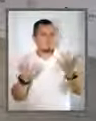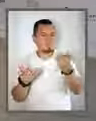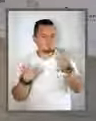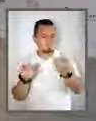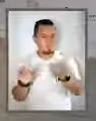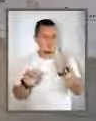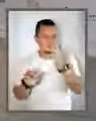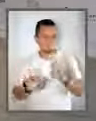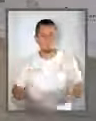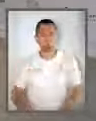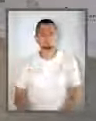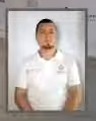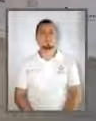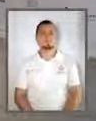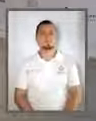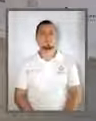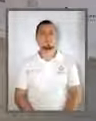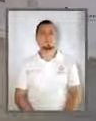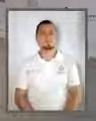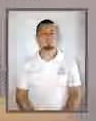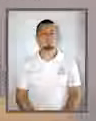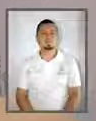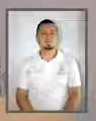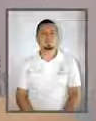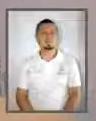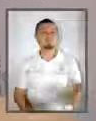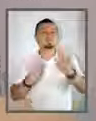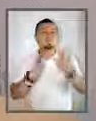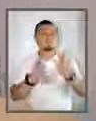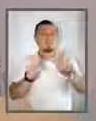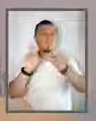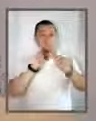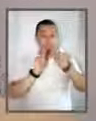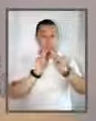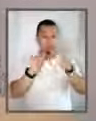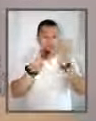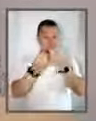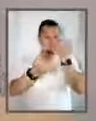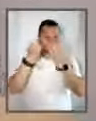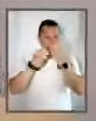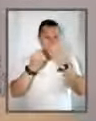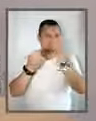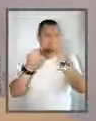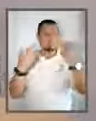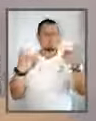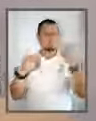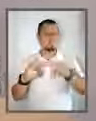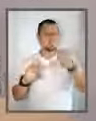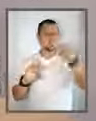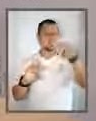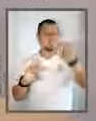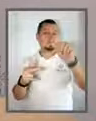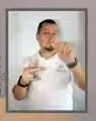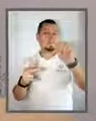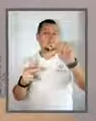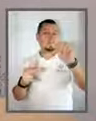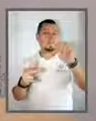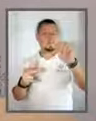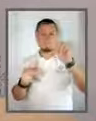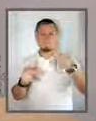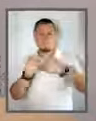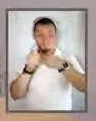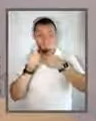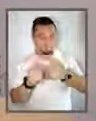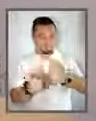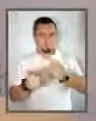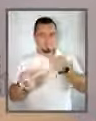Vallarta? No estamos haciendo todavía pruebas rápidas, como dijo la maestra Bárbara, estamos reforzando